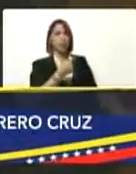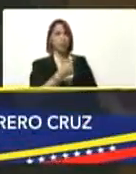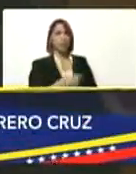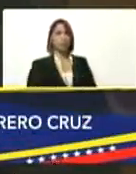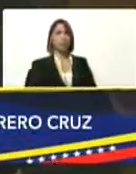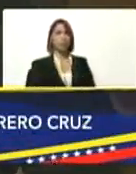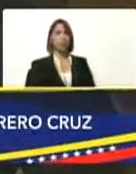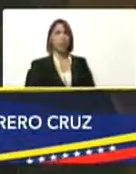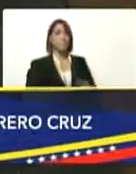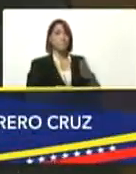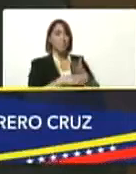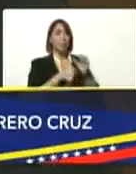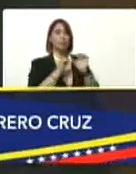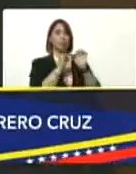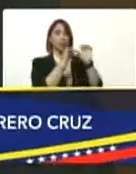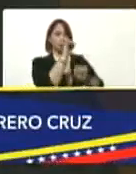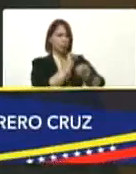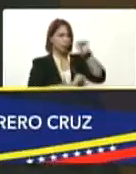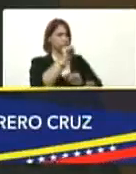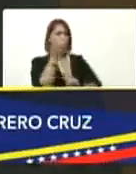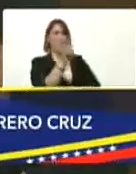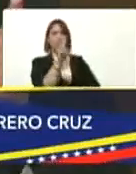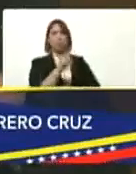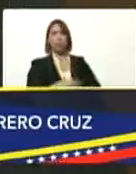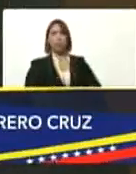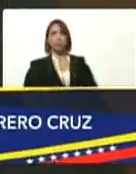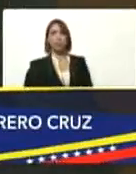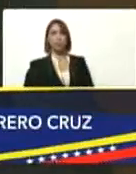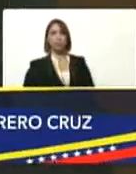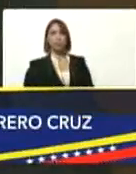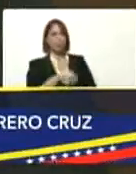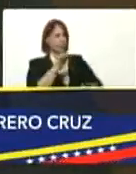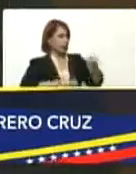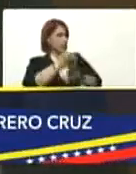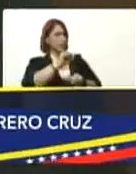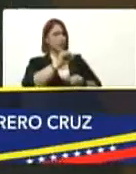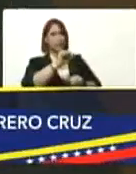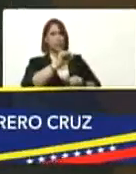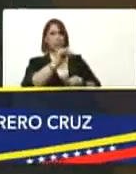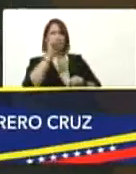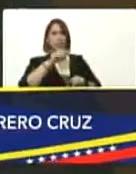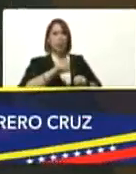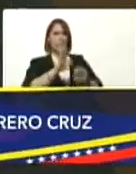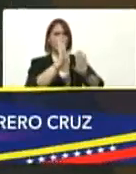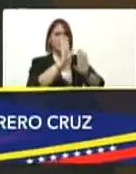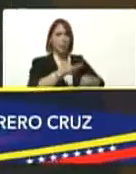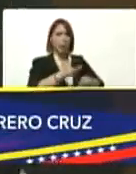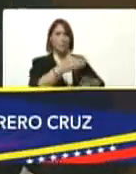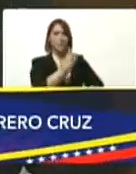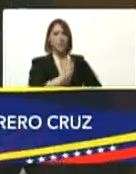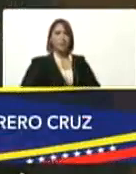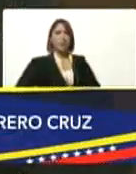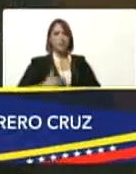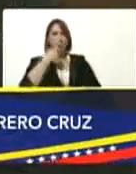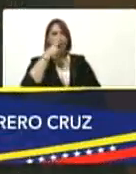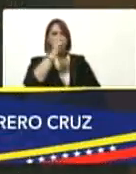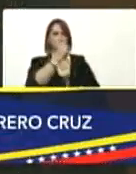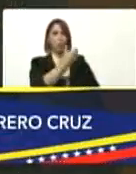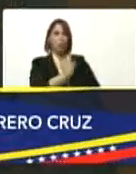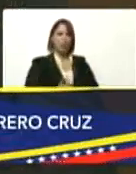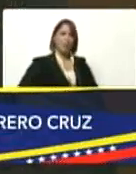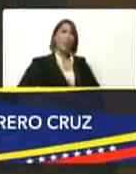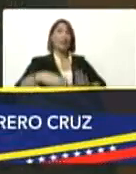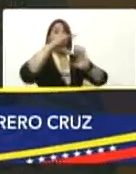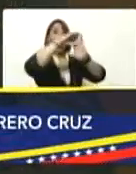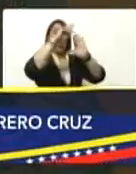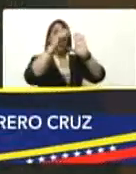vamos a continuar defendiendo a Venezuela, defendiendo y apoyando al presidente Maduro, presidente